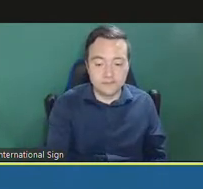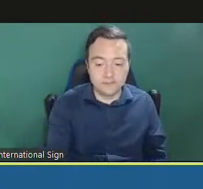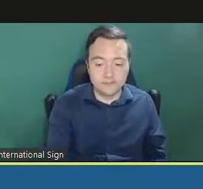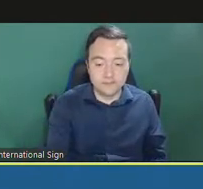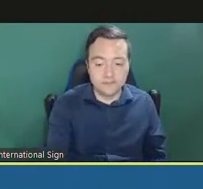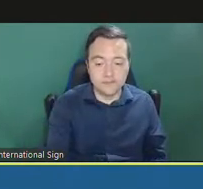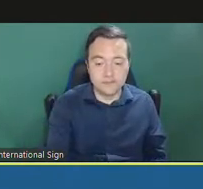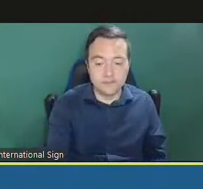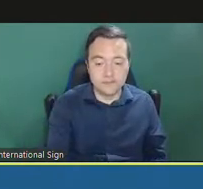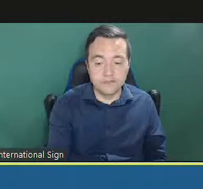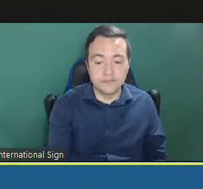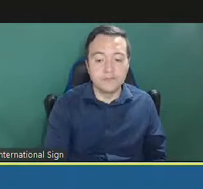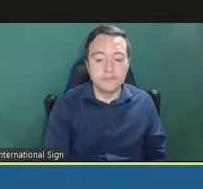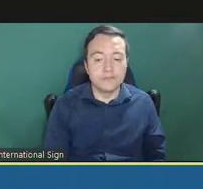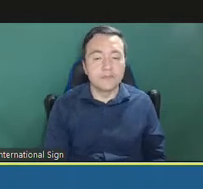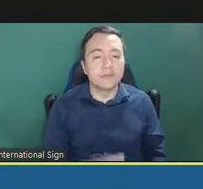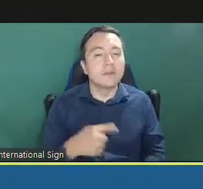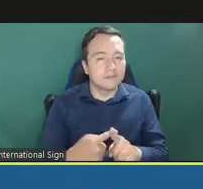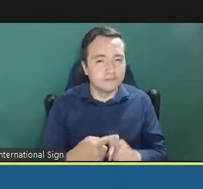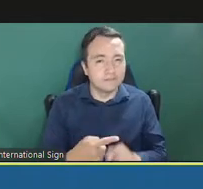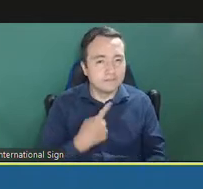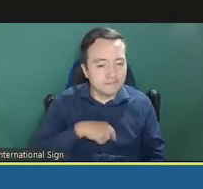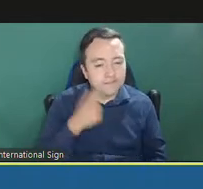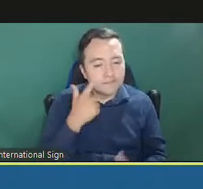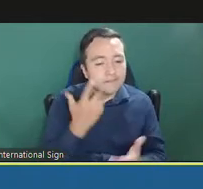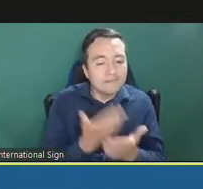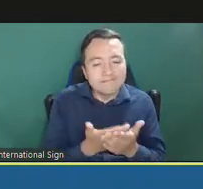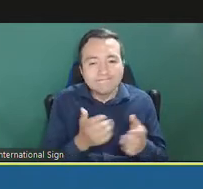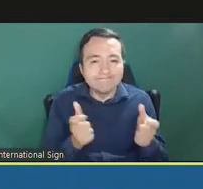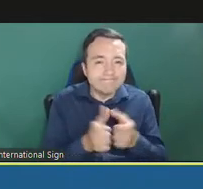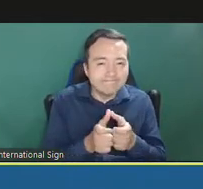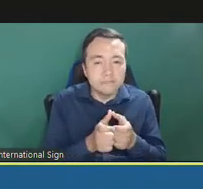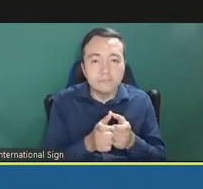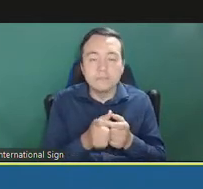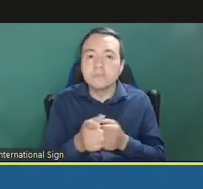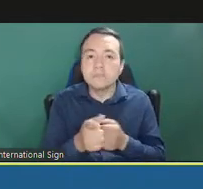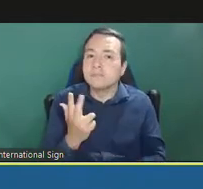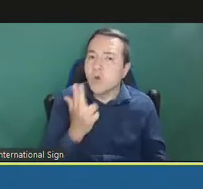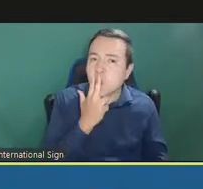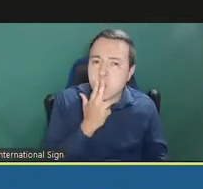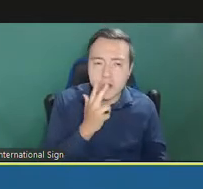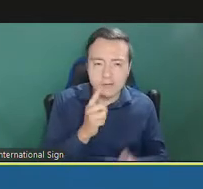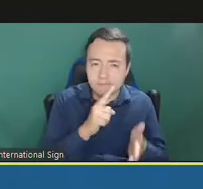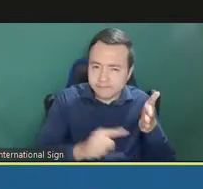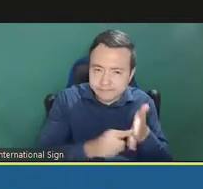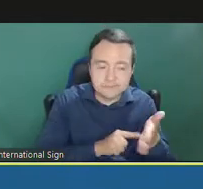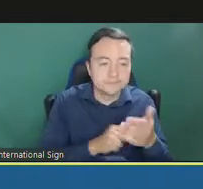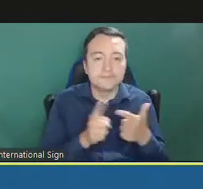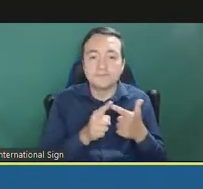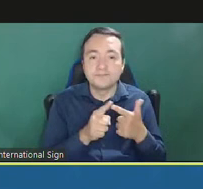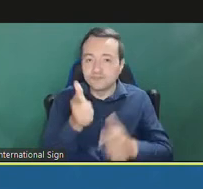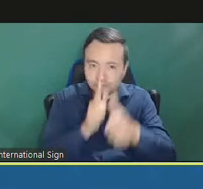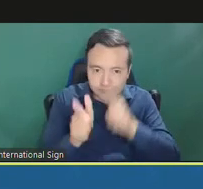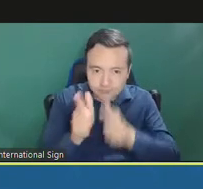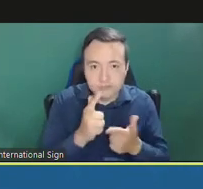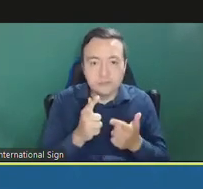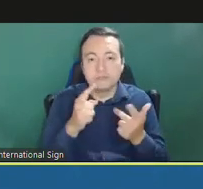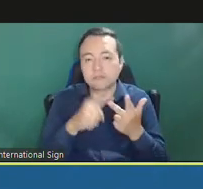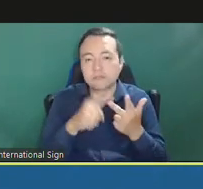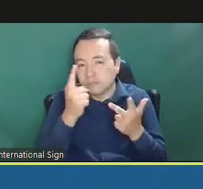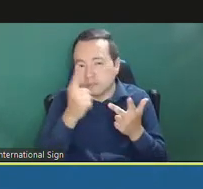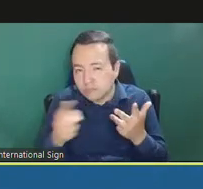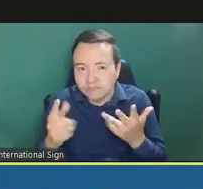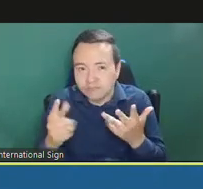también otras otras medidas adoptadas como ciertas restricciones sobre tabaquismo alcohol y